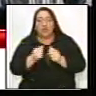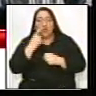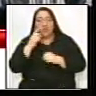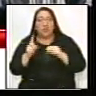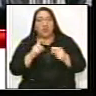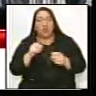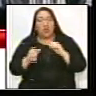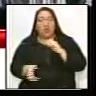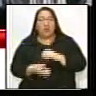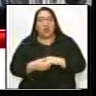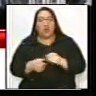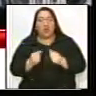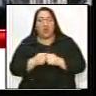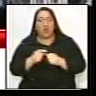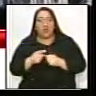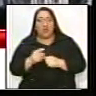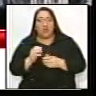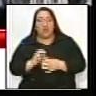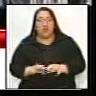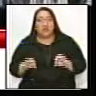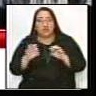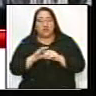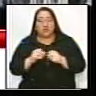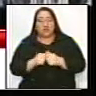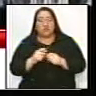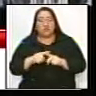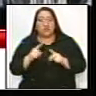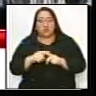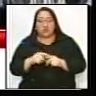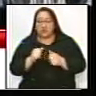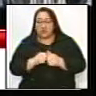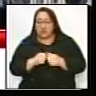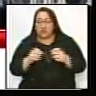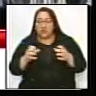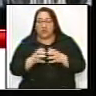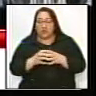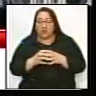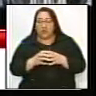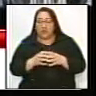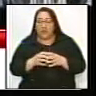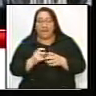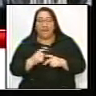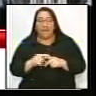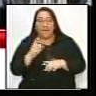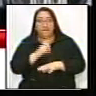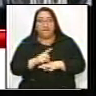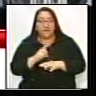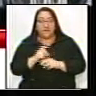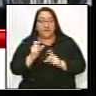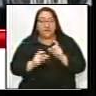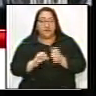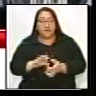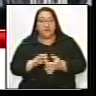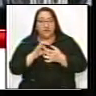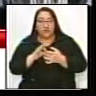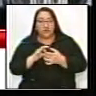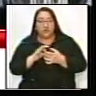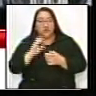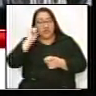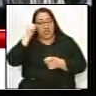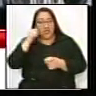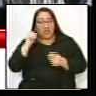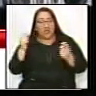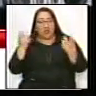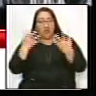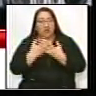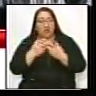supervisión de convenios del PRONIET. Una vez realizado dicho levantamiento, la unidad ejecutora deberá desarrollar las especialidades de ingeniería